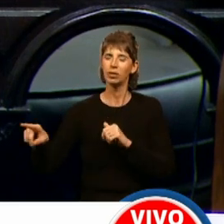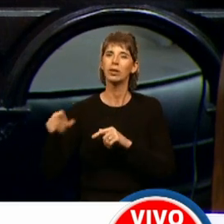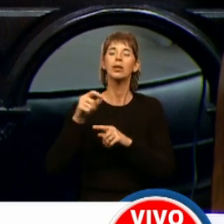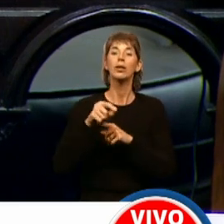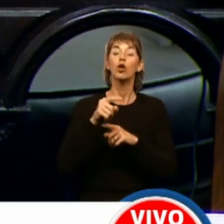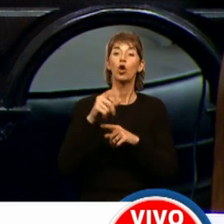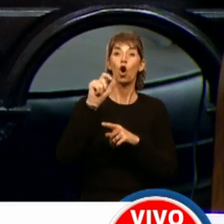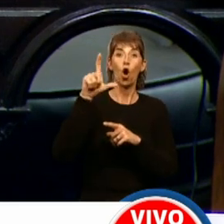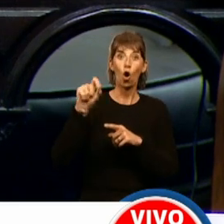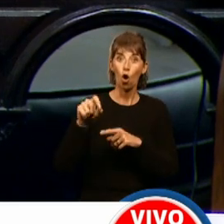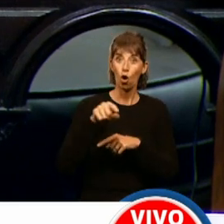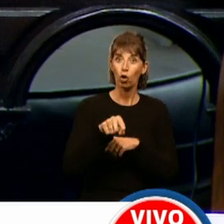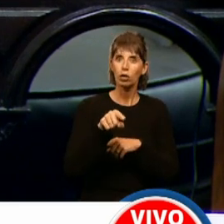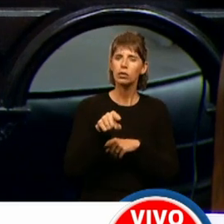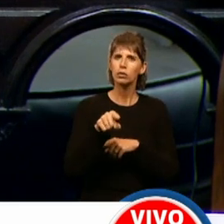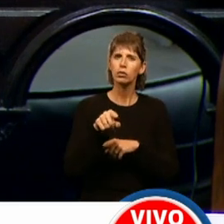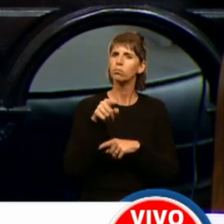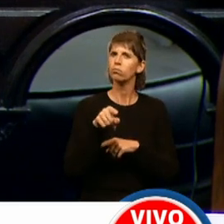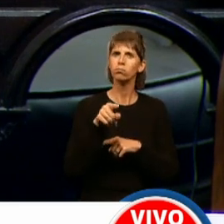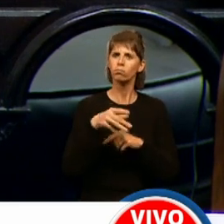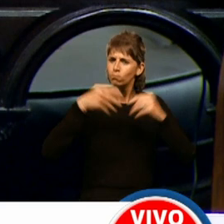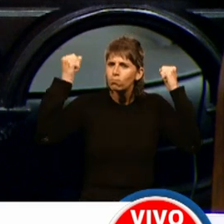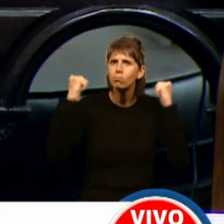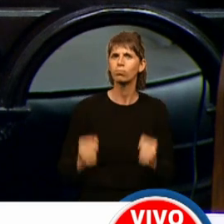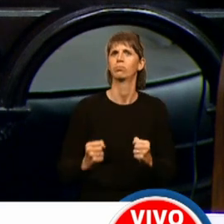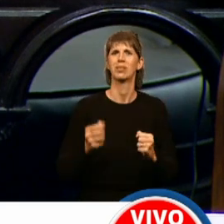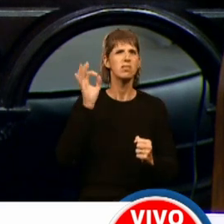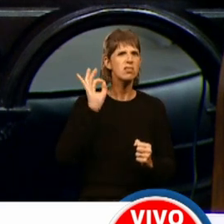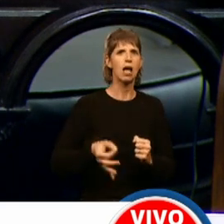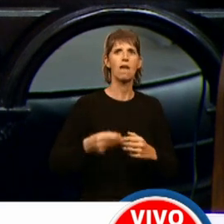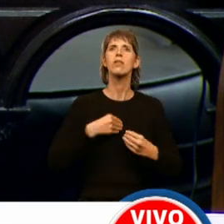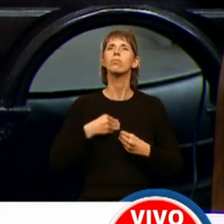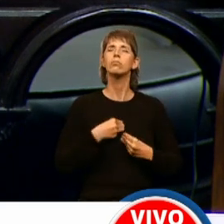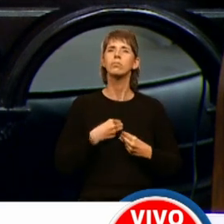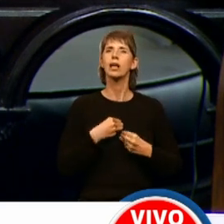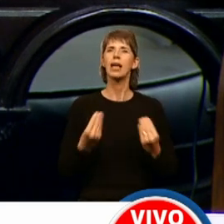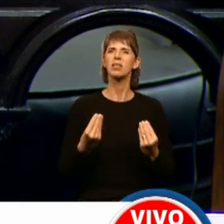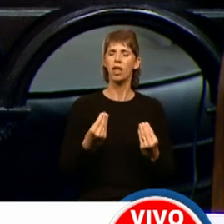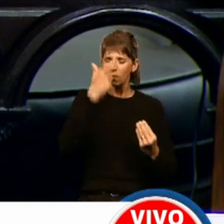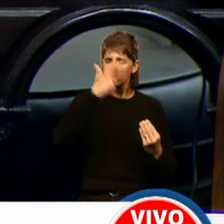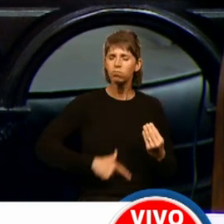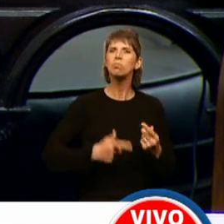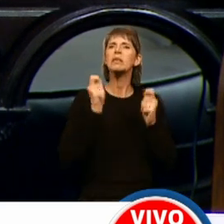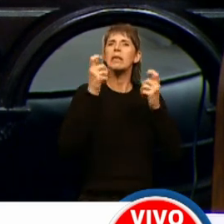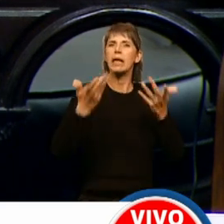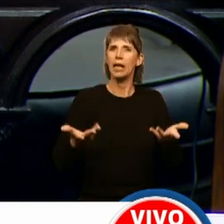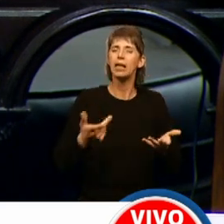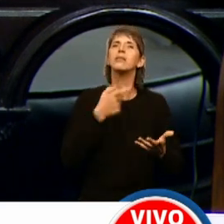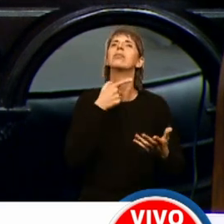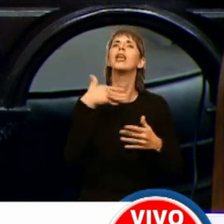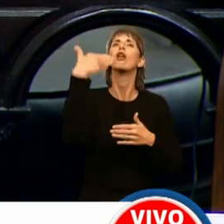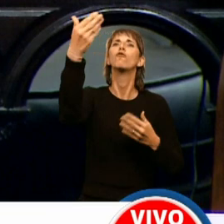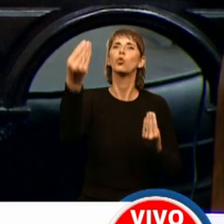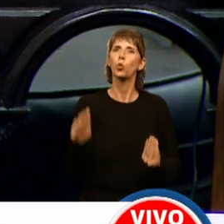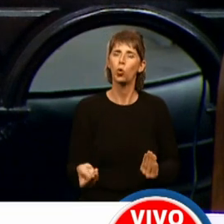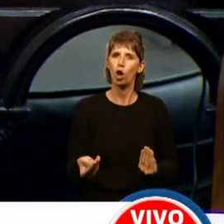coco poder escuchar la convicción de lo que de lo que siente de lo que es de lo que quiere ser y el